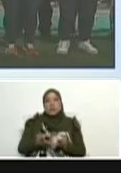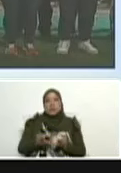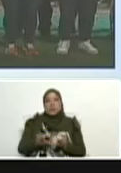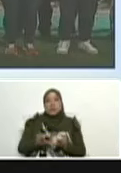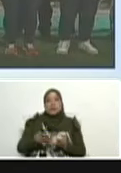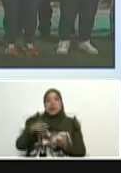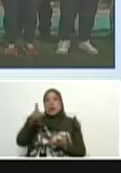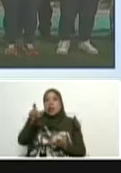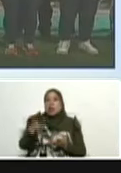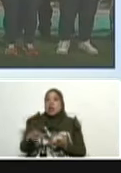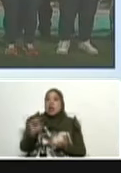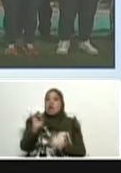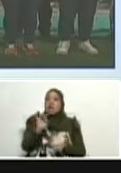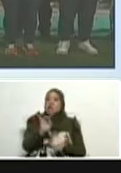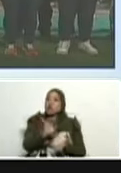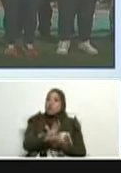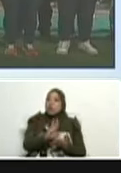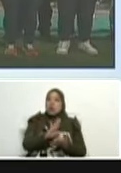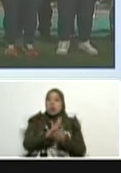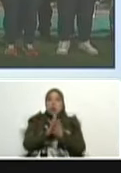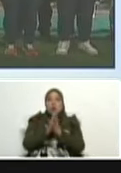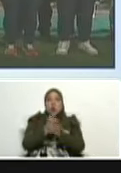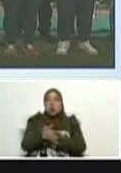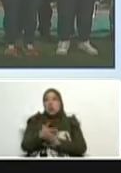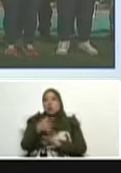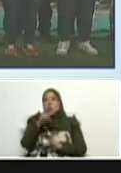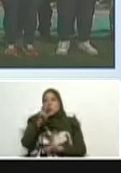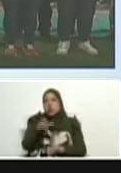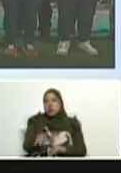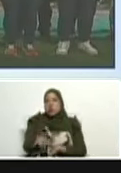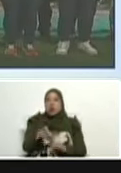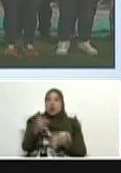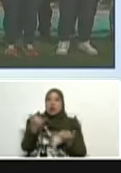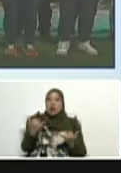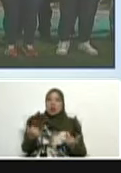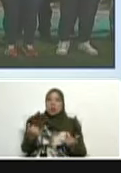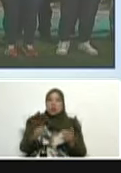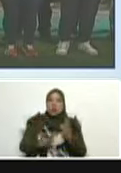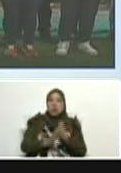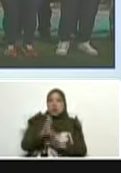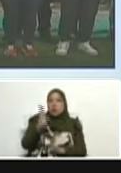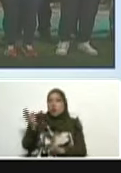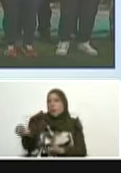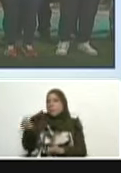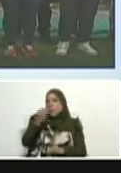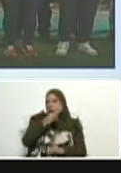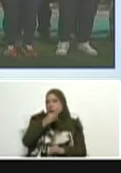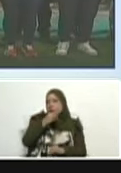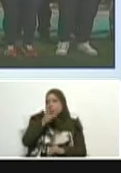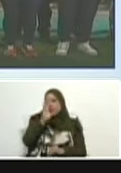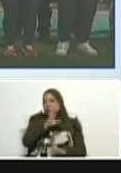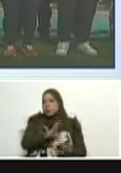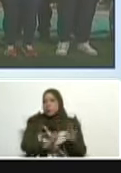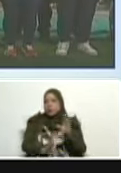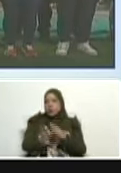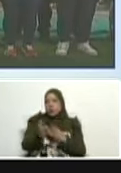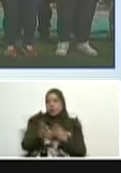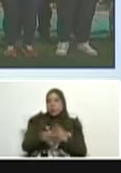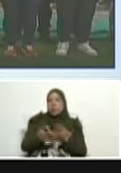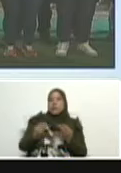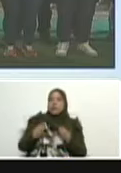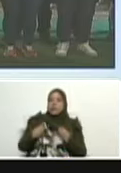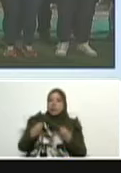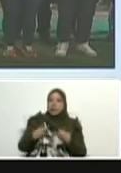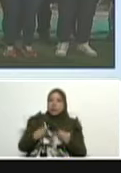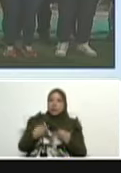de bruja, se quedó sin escoba la bruja, avanzaremos más. Ciencia para la vida